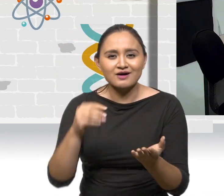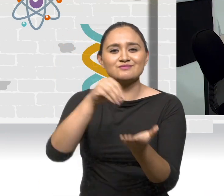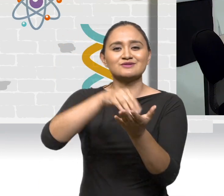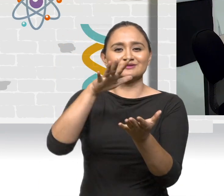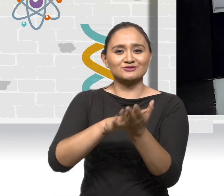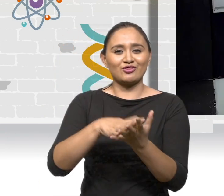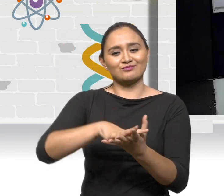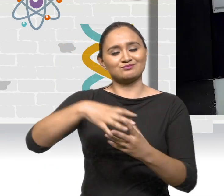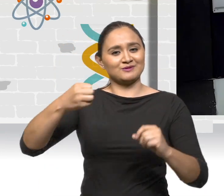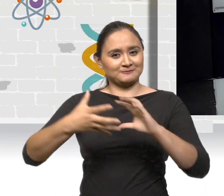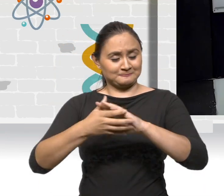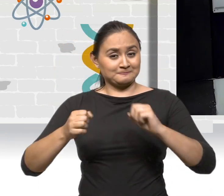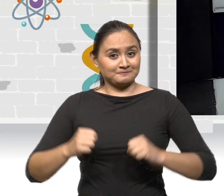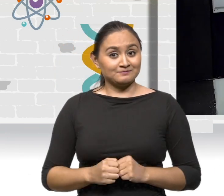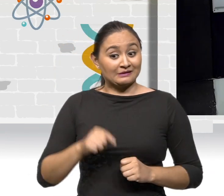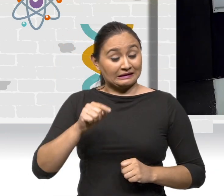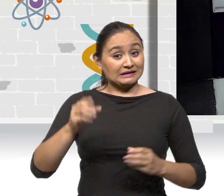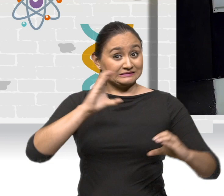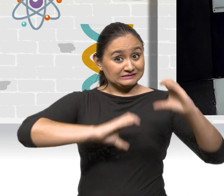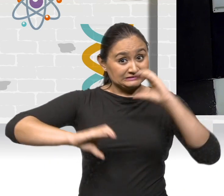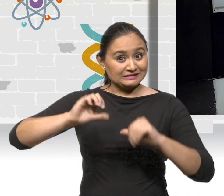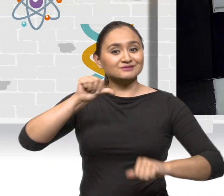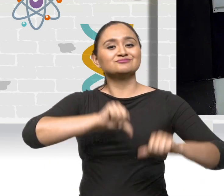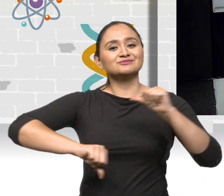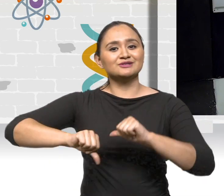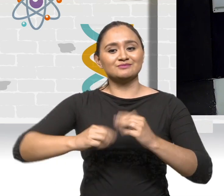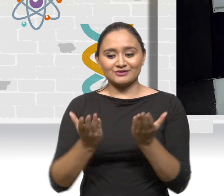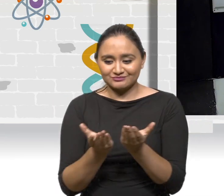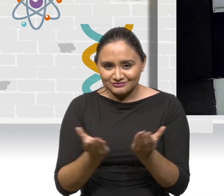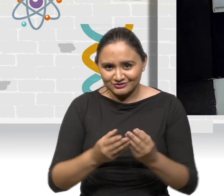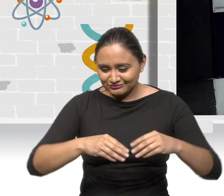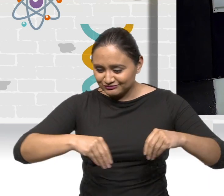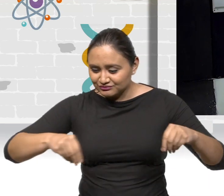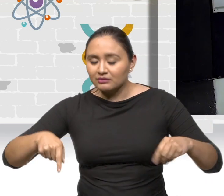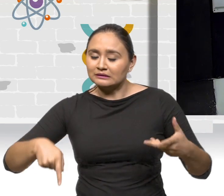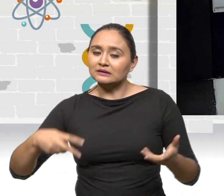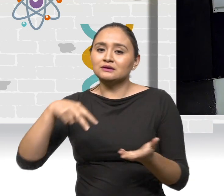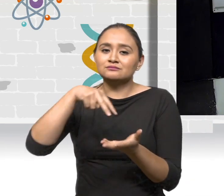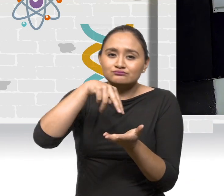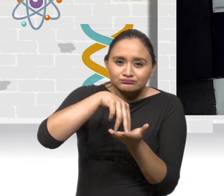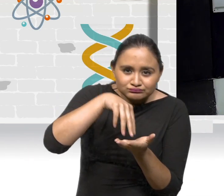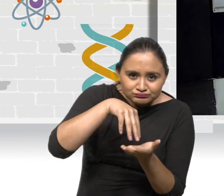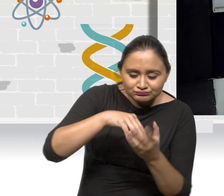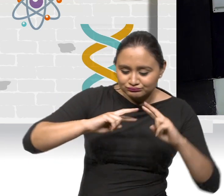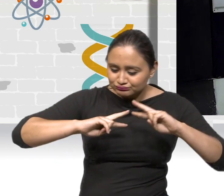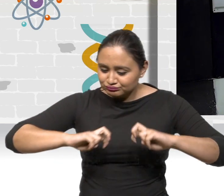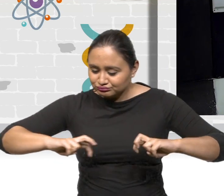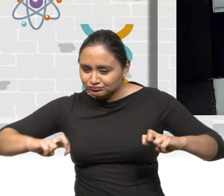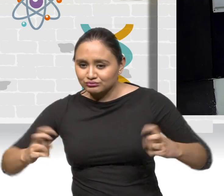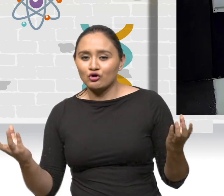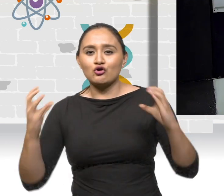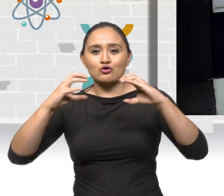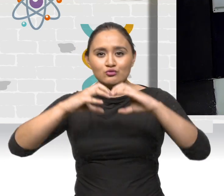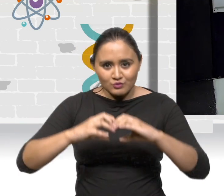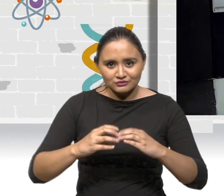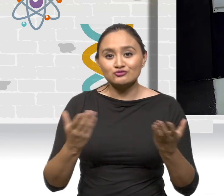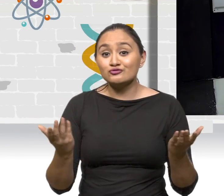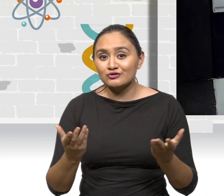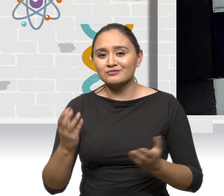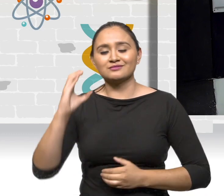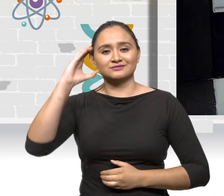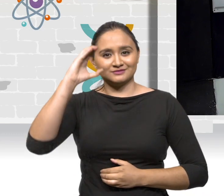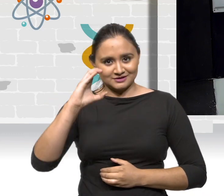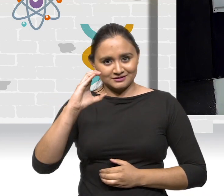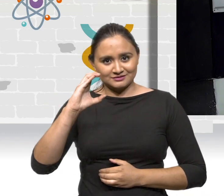de la materia. De esta ciencia se desprende la química orgánica, que se encarga del estudio de los compuestos que están formados por el carbono,